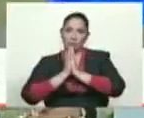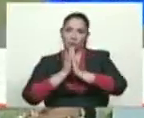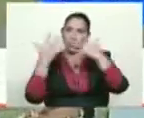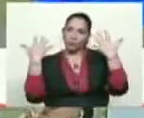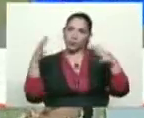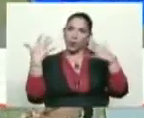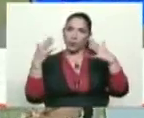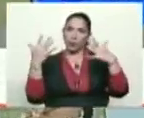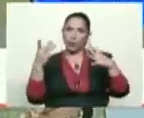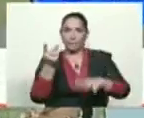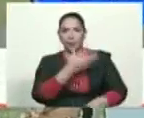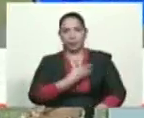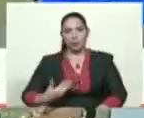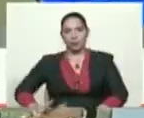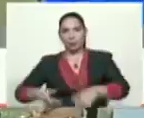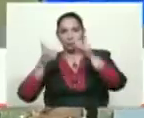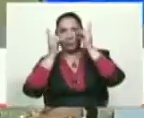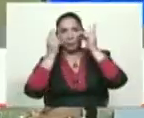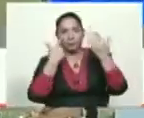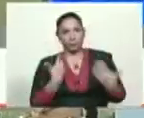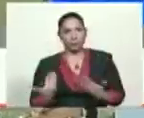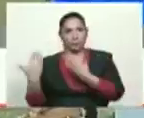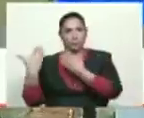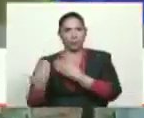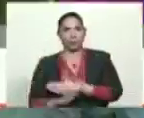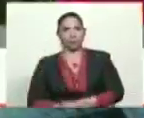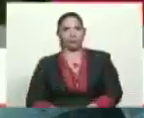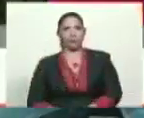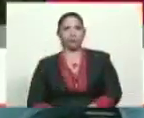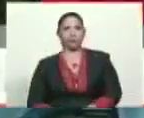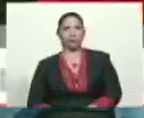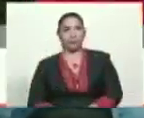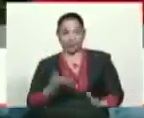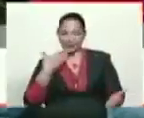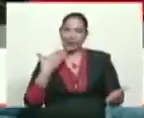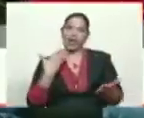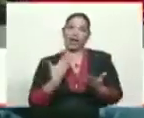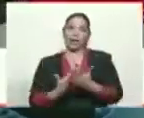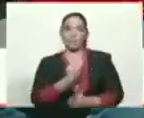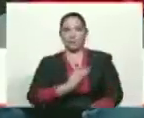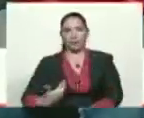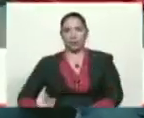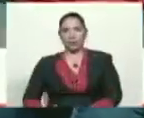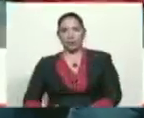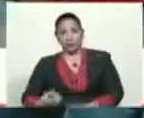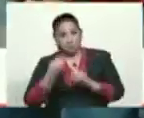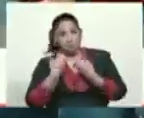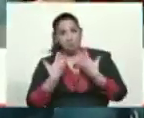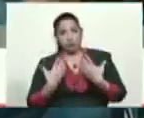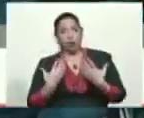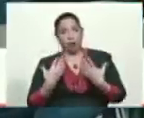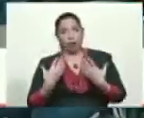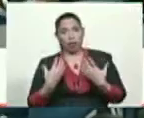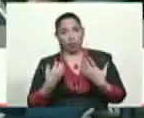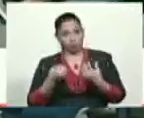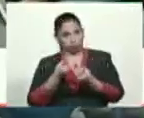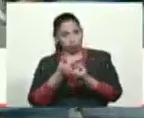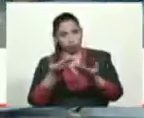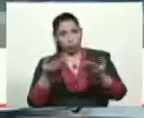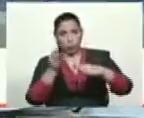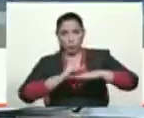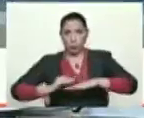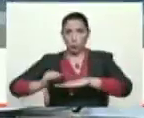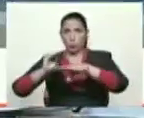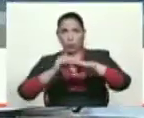a la vicepresidenta ejecutiva de la república presidente bueno que nos ha convocado a una